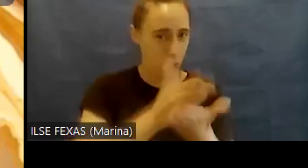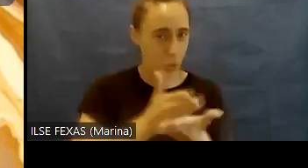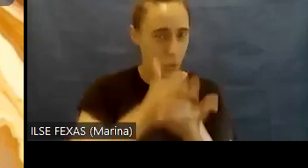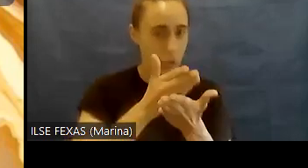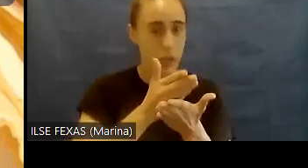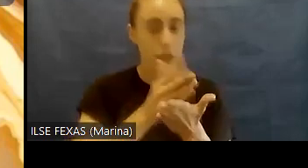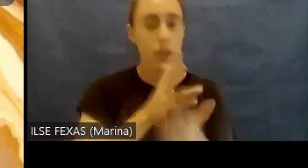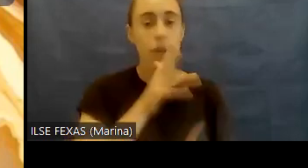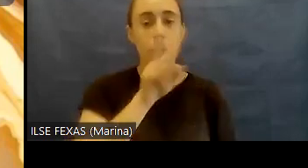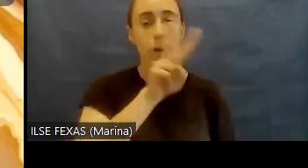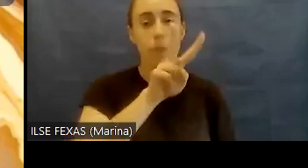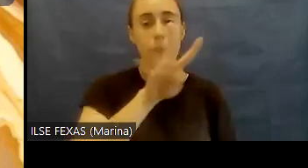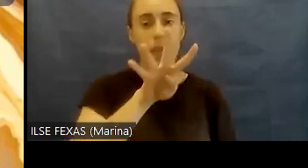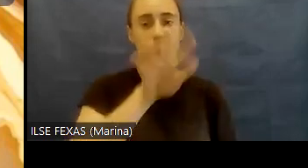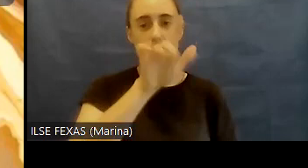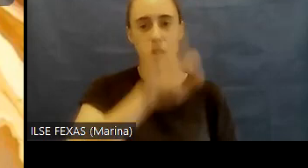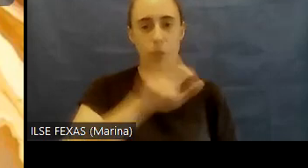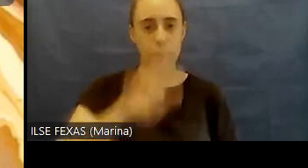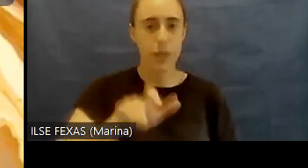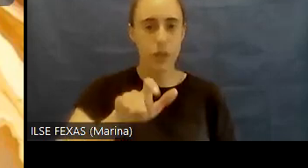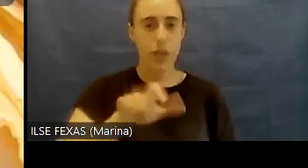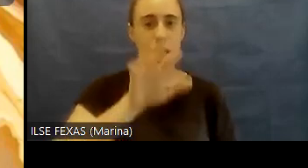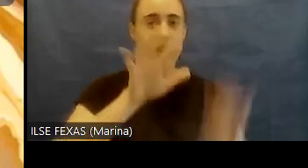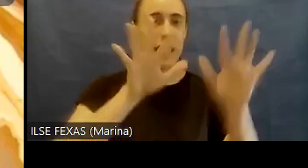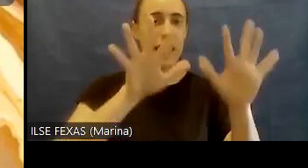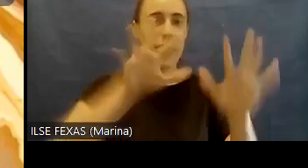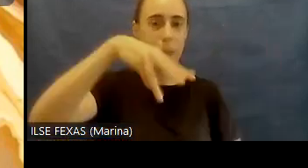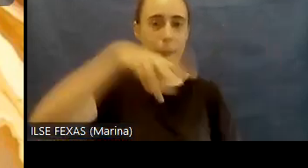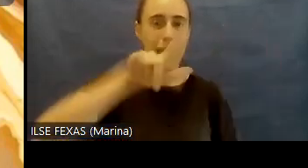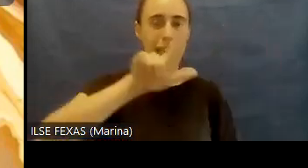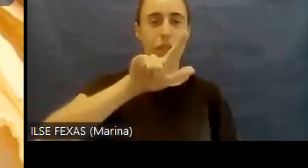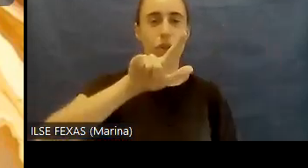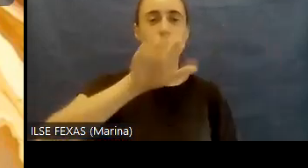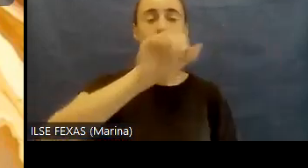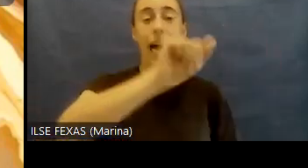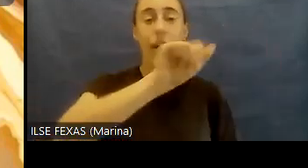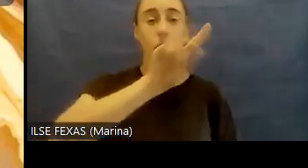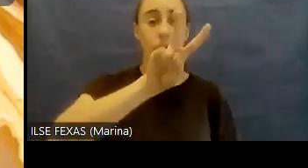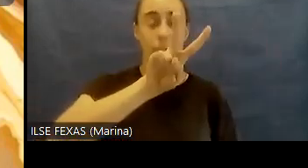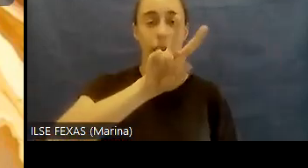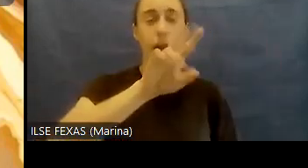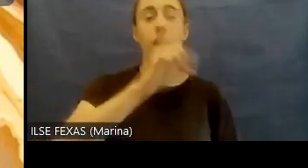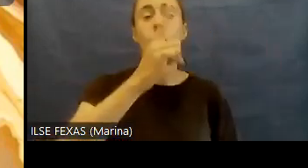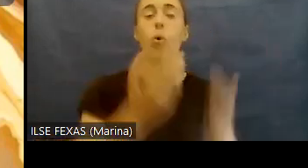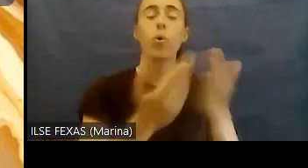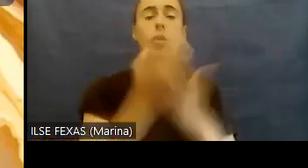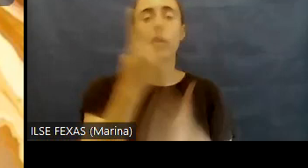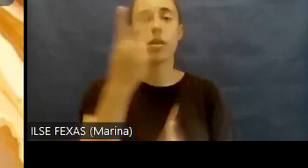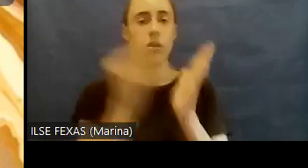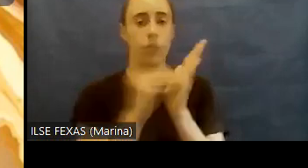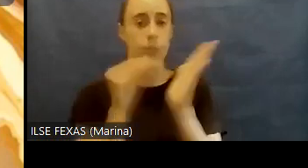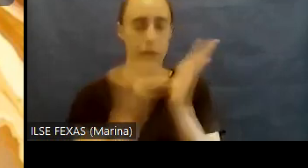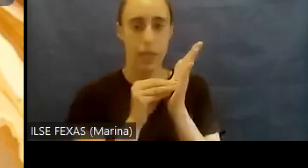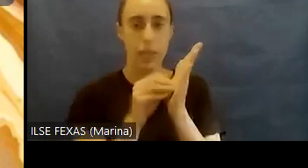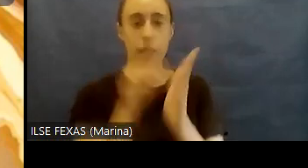44 pacientes con colitis ulcerosa que tomaban 100 mililitros de gel de aloe vera 2 veces al día por 4 semanas comparado con un placebo. Y aquí